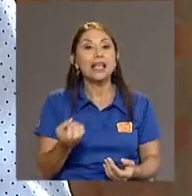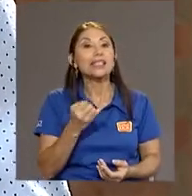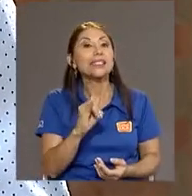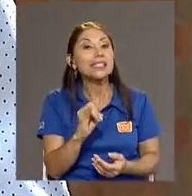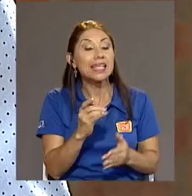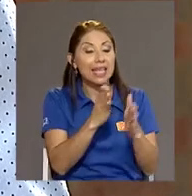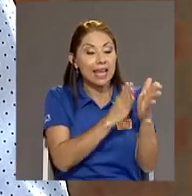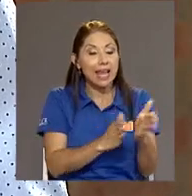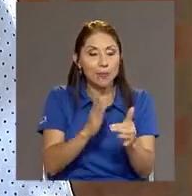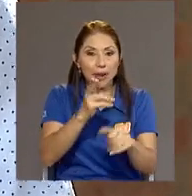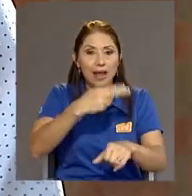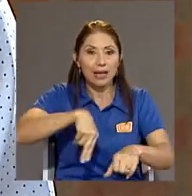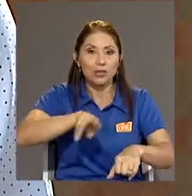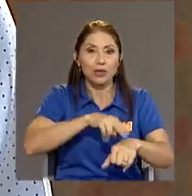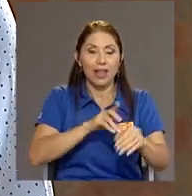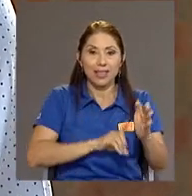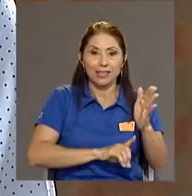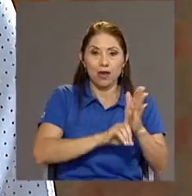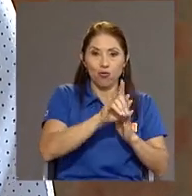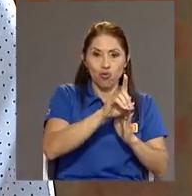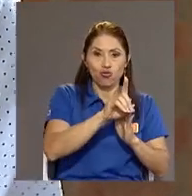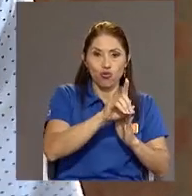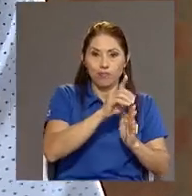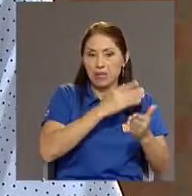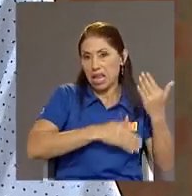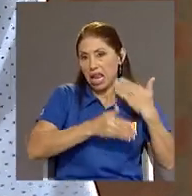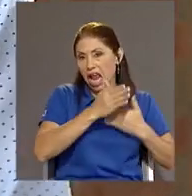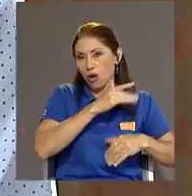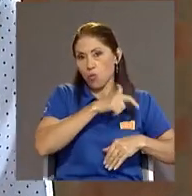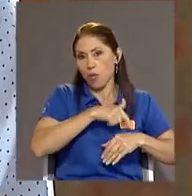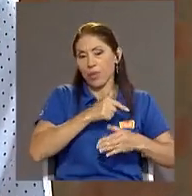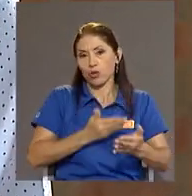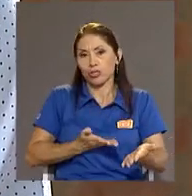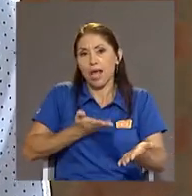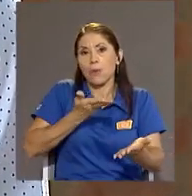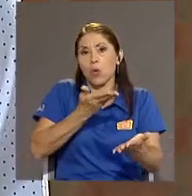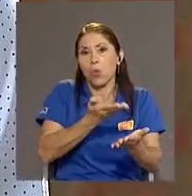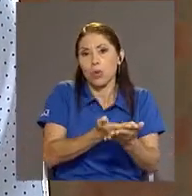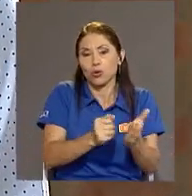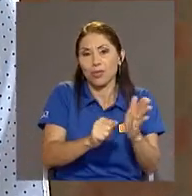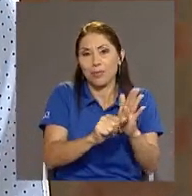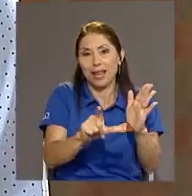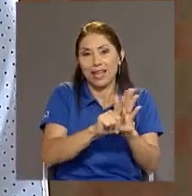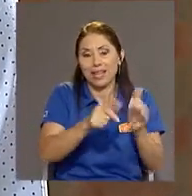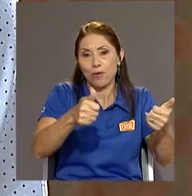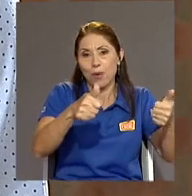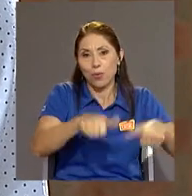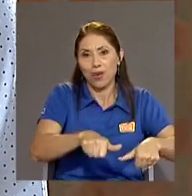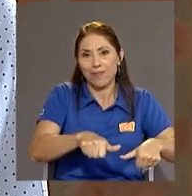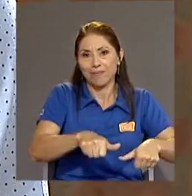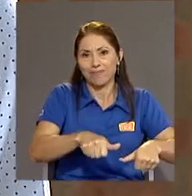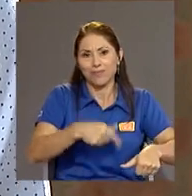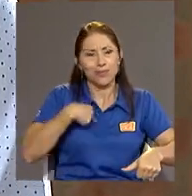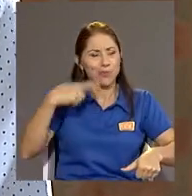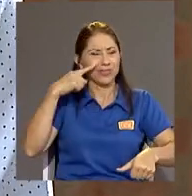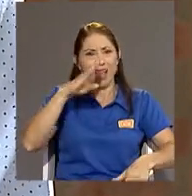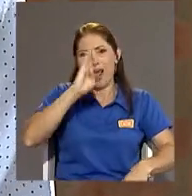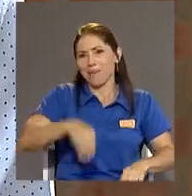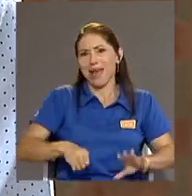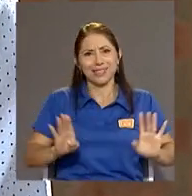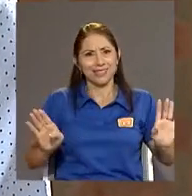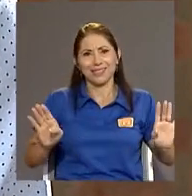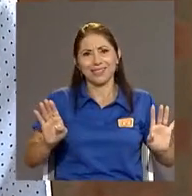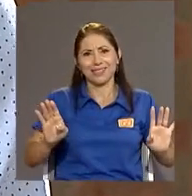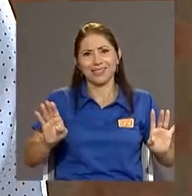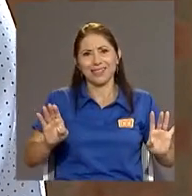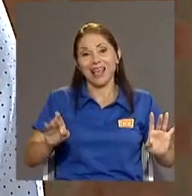del Plan Nacional de Desarrollo, que en algún momento se ha propuesto que sea de aprobación de la Asamblea Legislativa, cosa que me parece jamás, o sea, podría